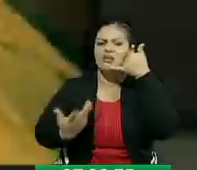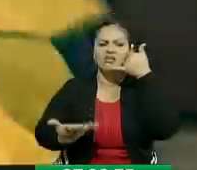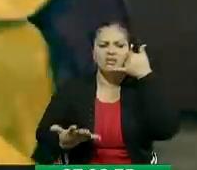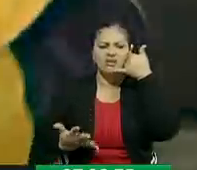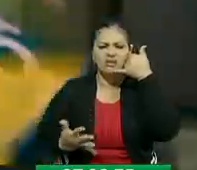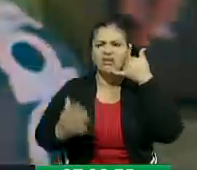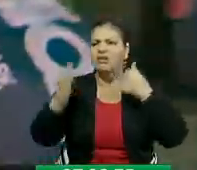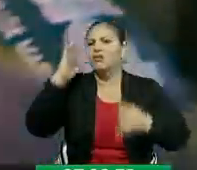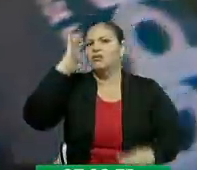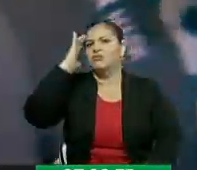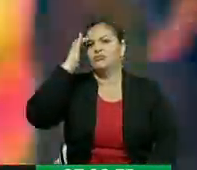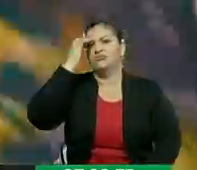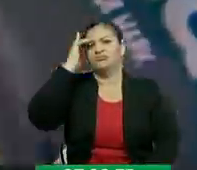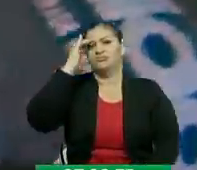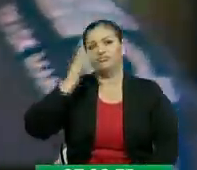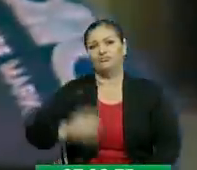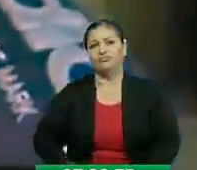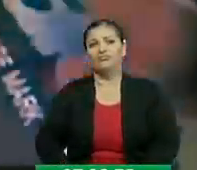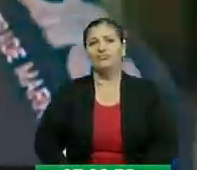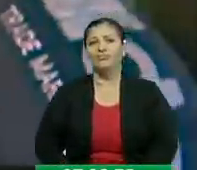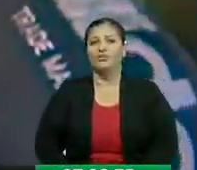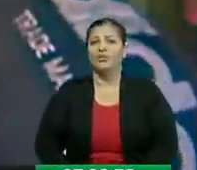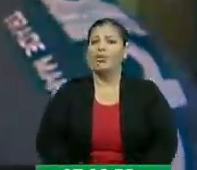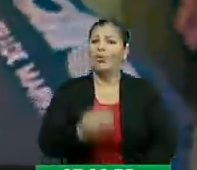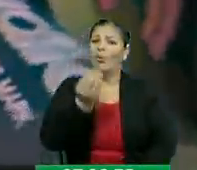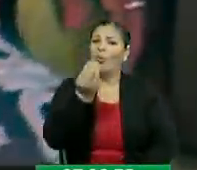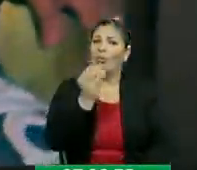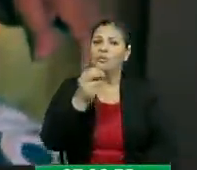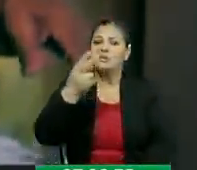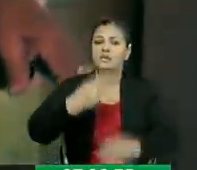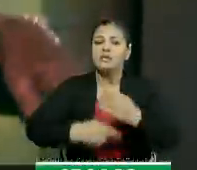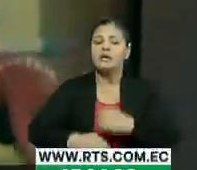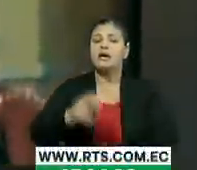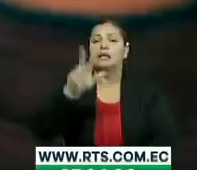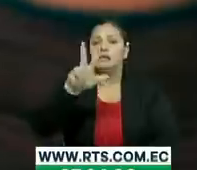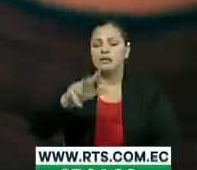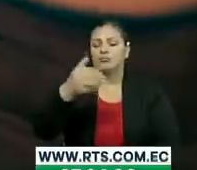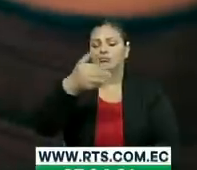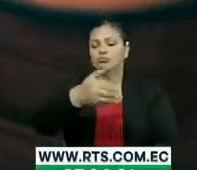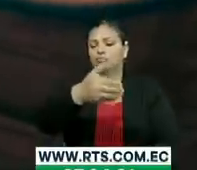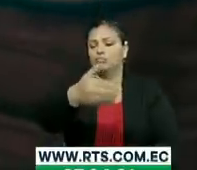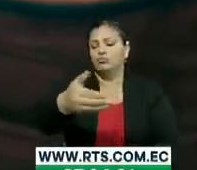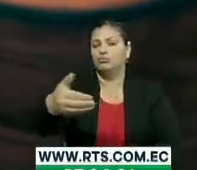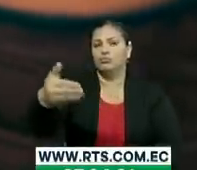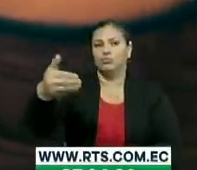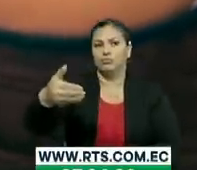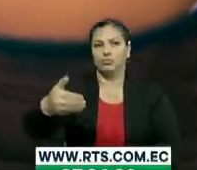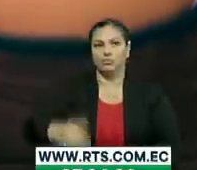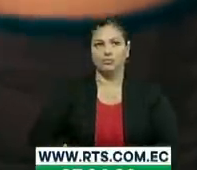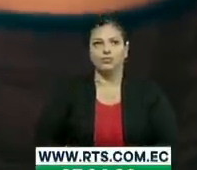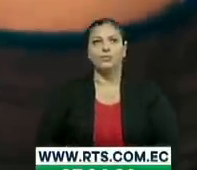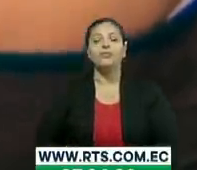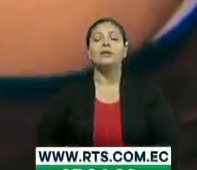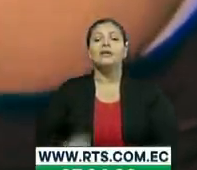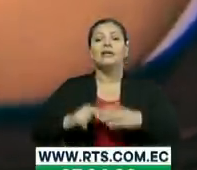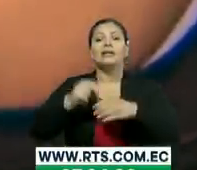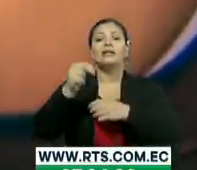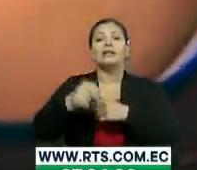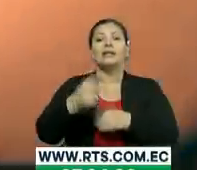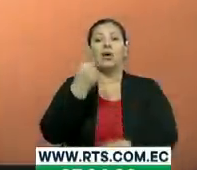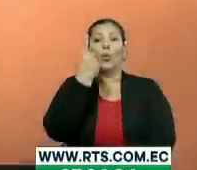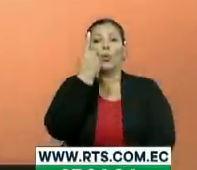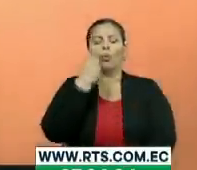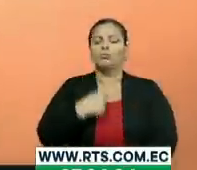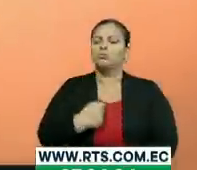Una de sus nietas de 13 años le comentó que a través de las redes sociales había observado que la tragedia involucraba a